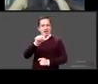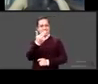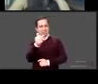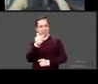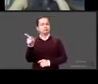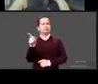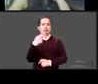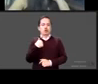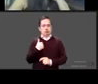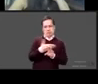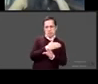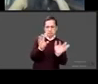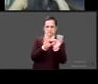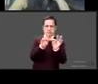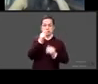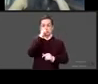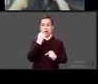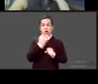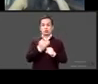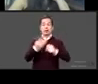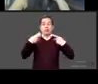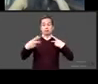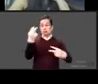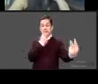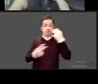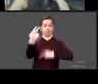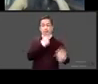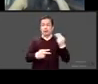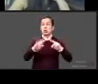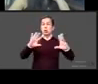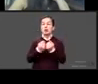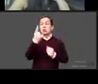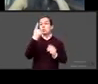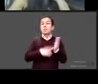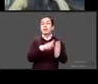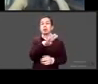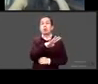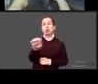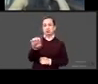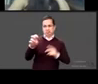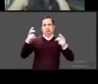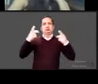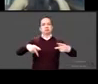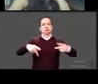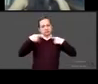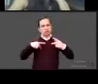que tenemos 1,400 personas que nos están acompañando en este conversatorio.